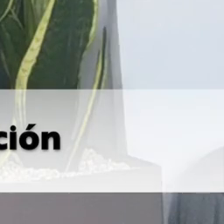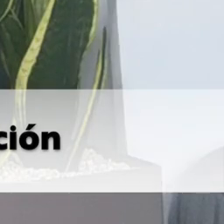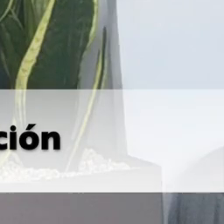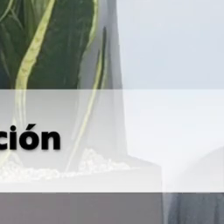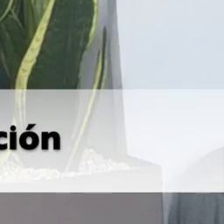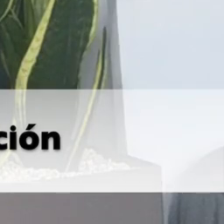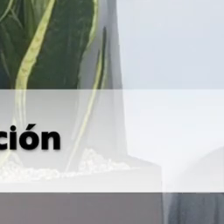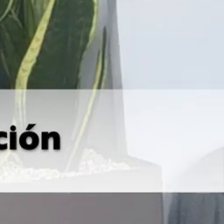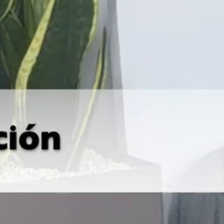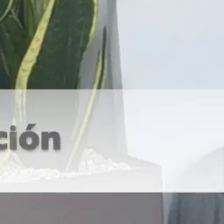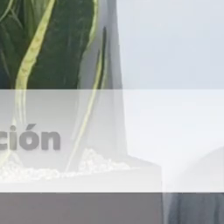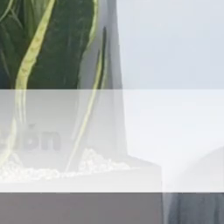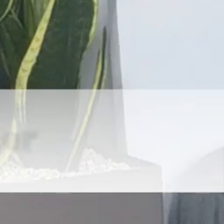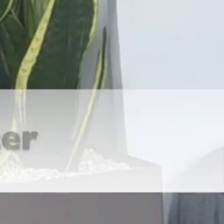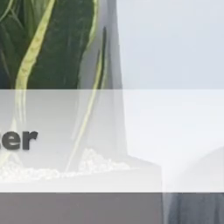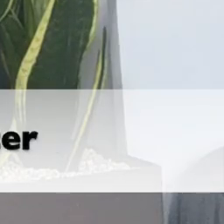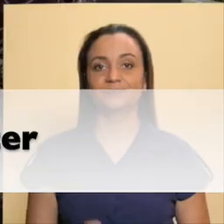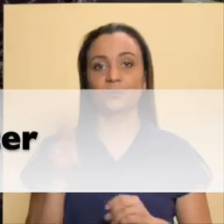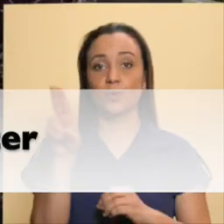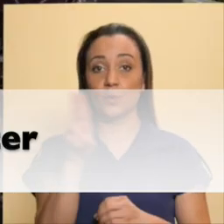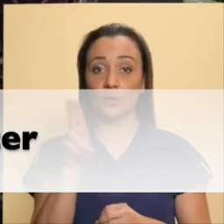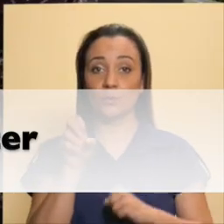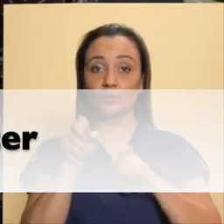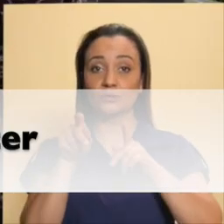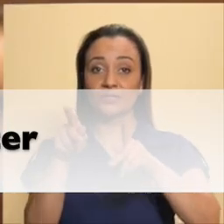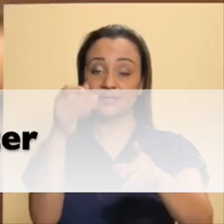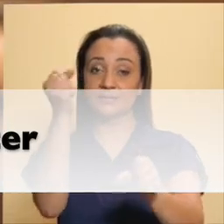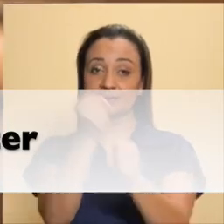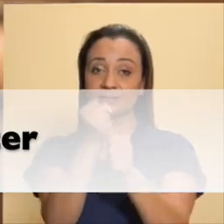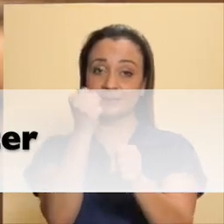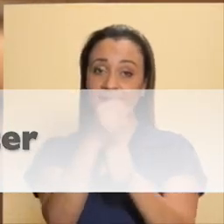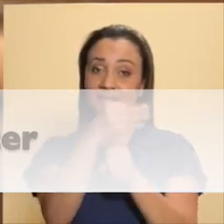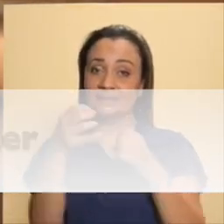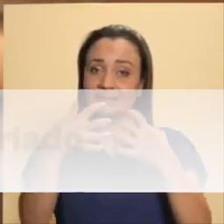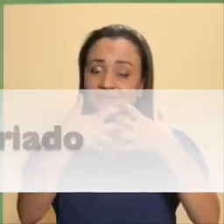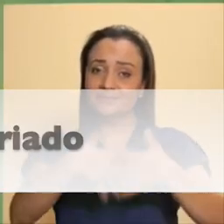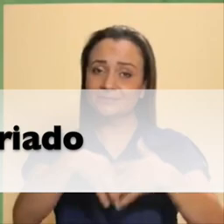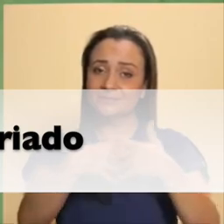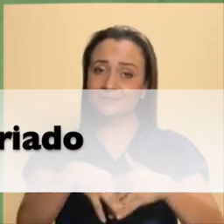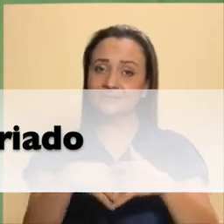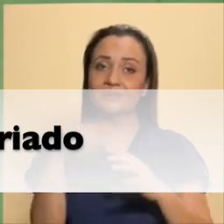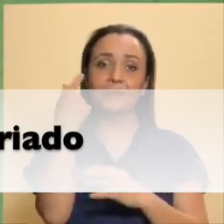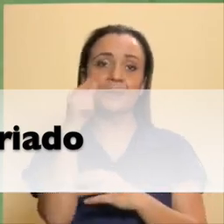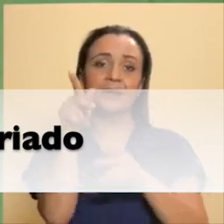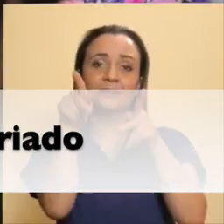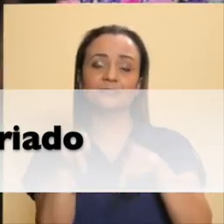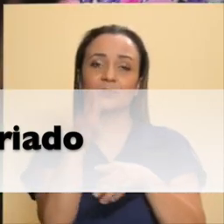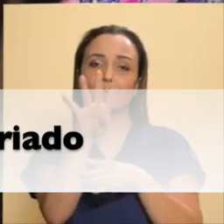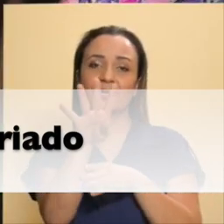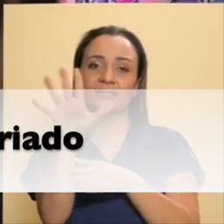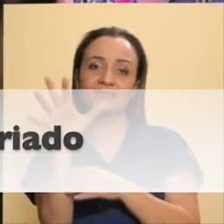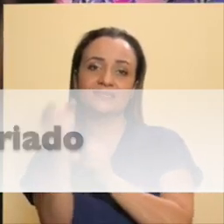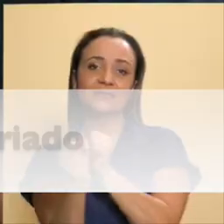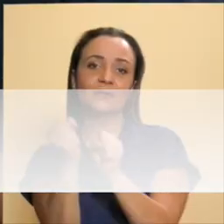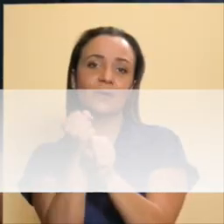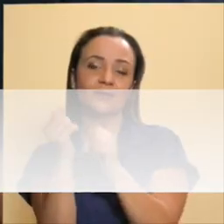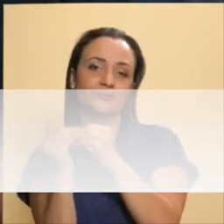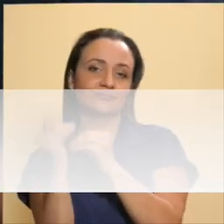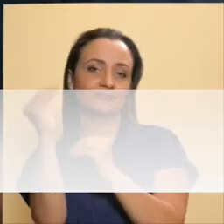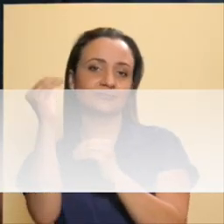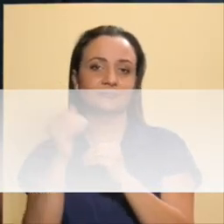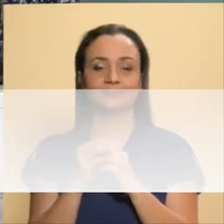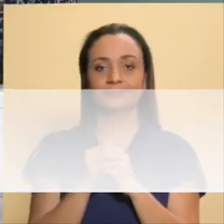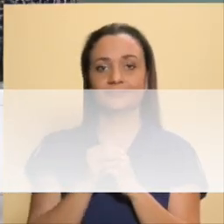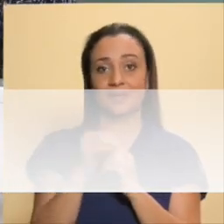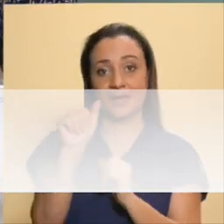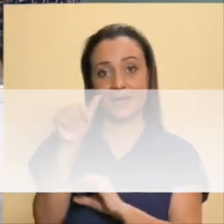Sigo Vigente es un proyecto de la Asociación Gerontológica Costarricense para favorecer el empleo, el emprendedurismo y el voluntariado en